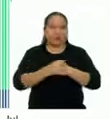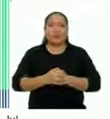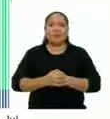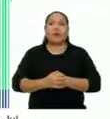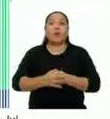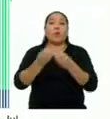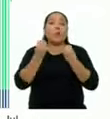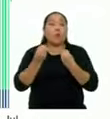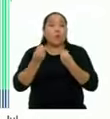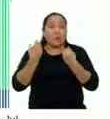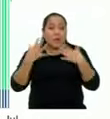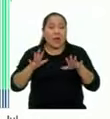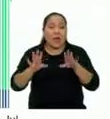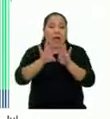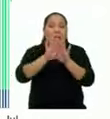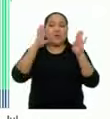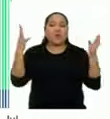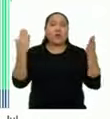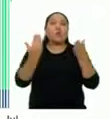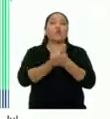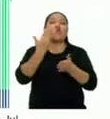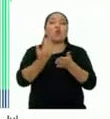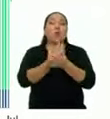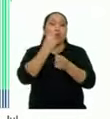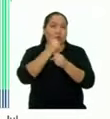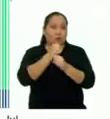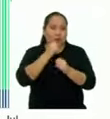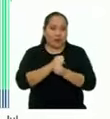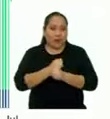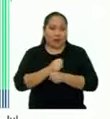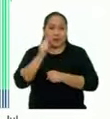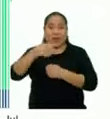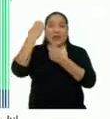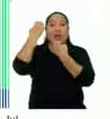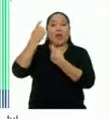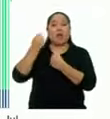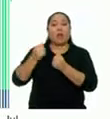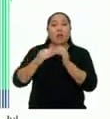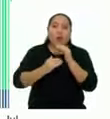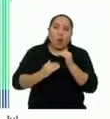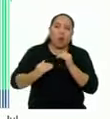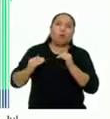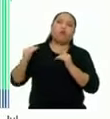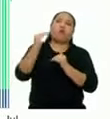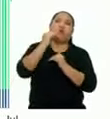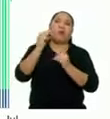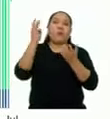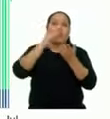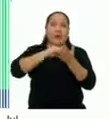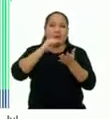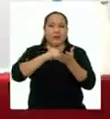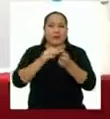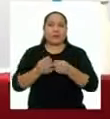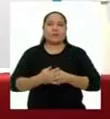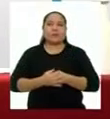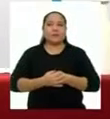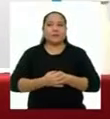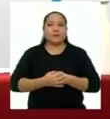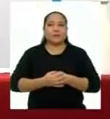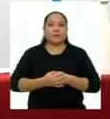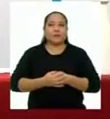Podremos abrir nuevas actividades y, por lo tanto, la economía podrá crecer aún más de lo que está creciendo por la